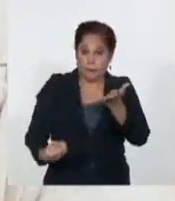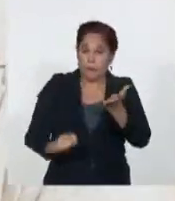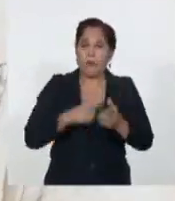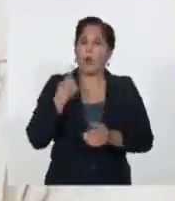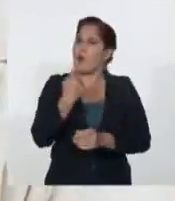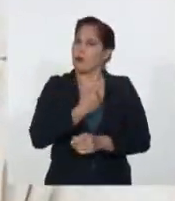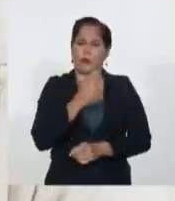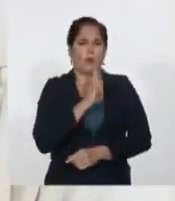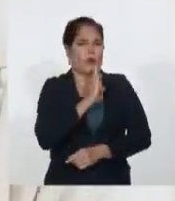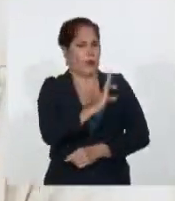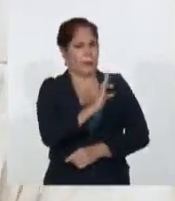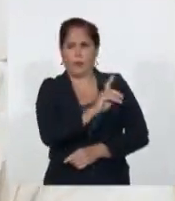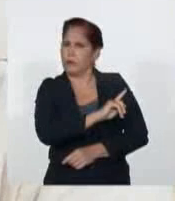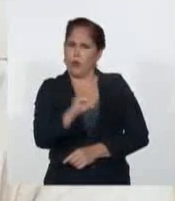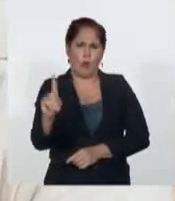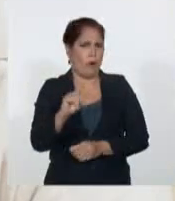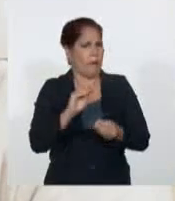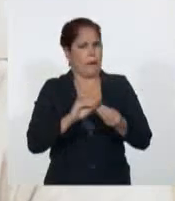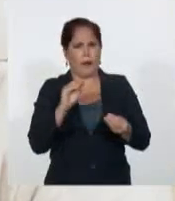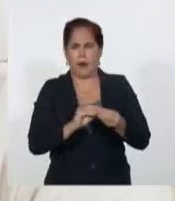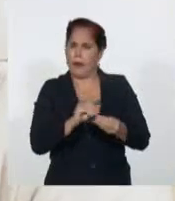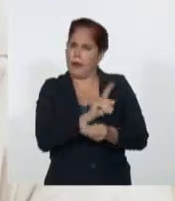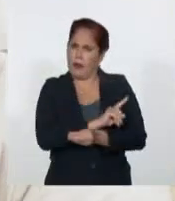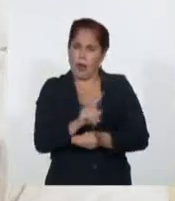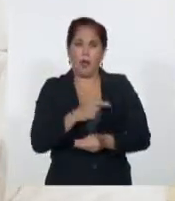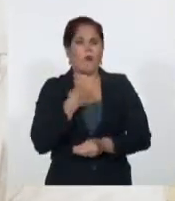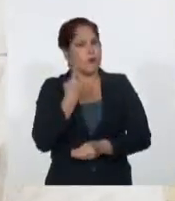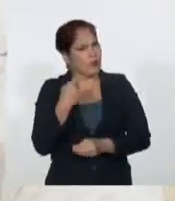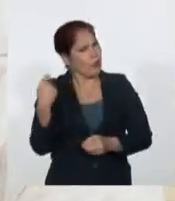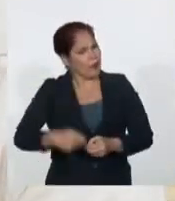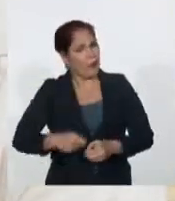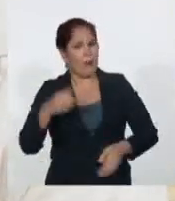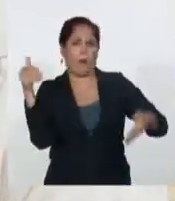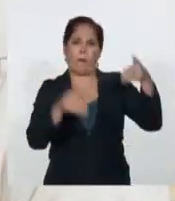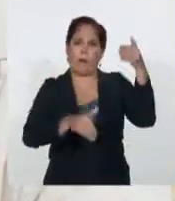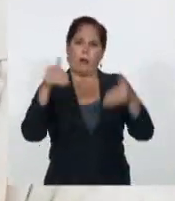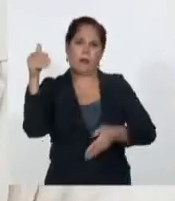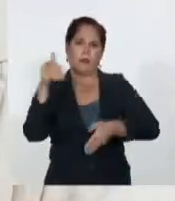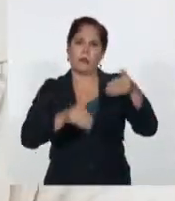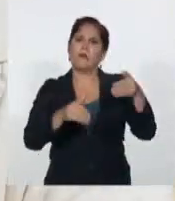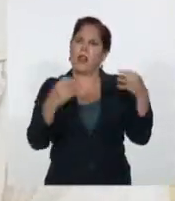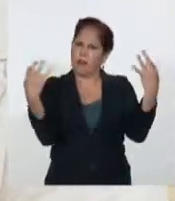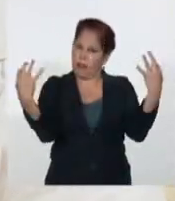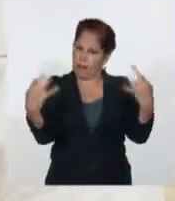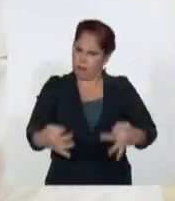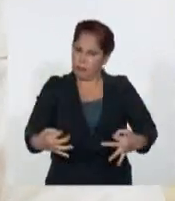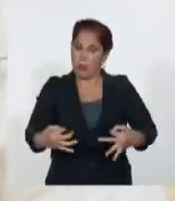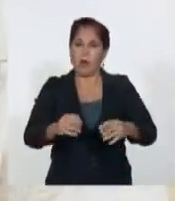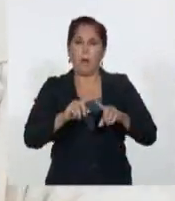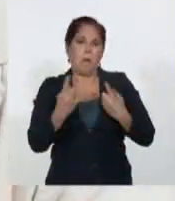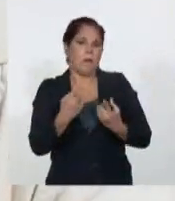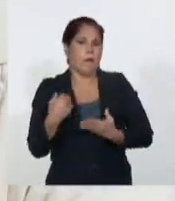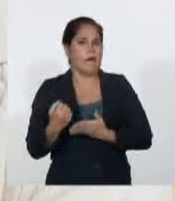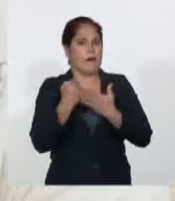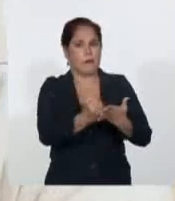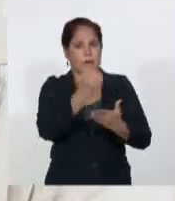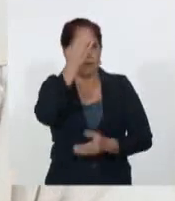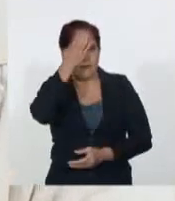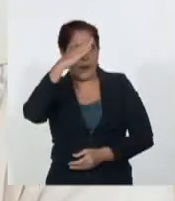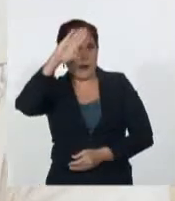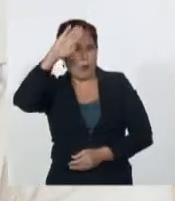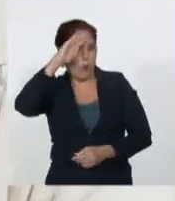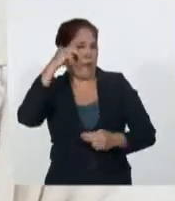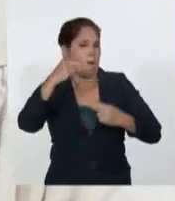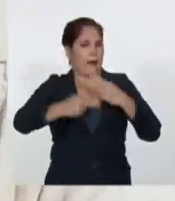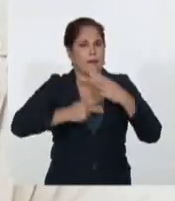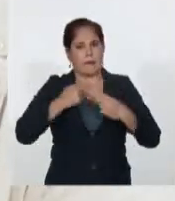nuestras legítimas preocupaciones con relación a este tema sin que esto quite realmente que el aporte de Cuba en construir